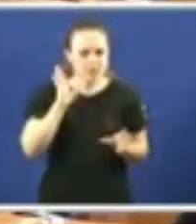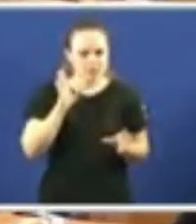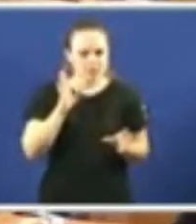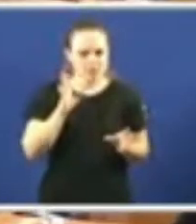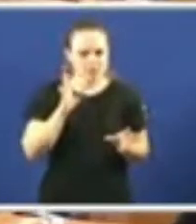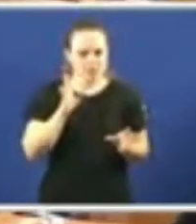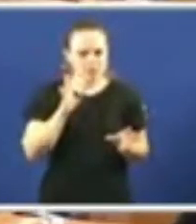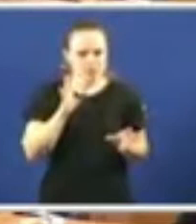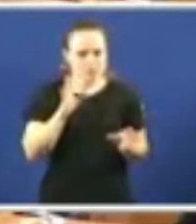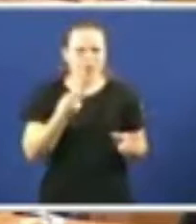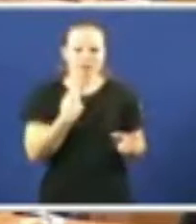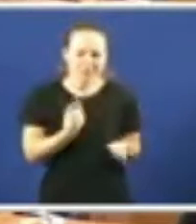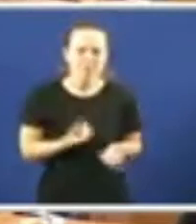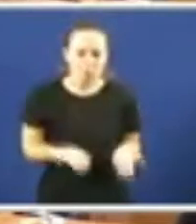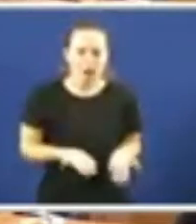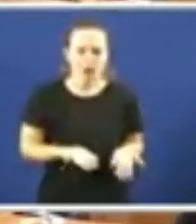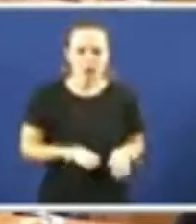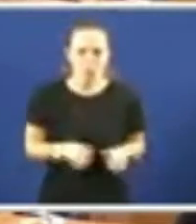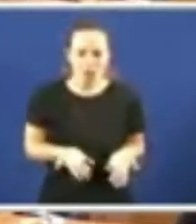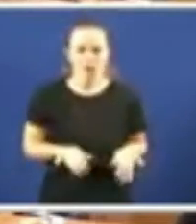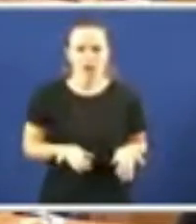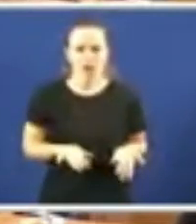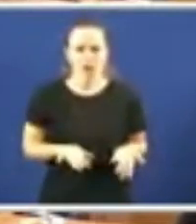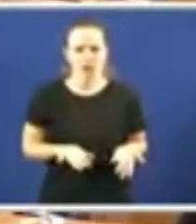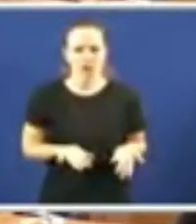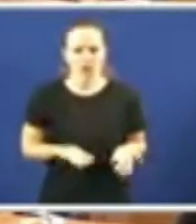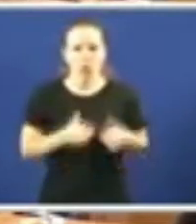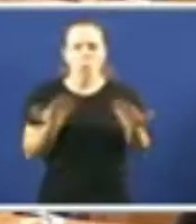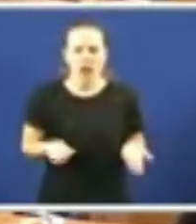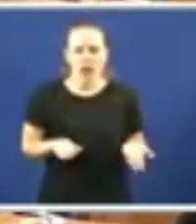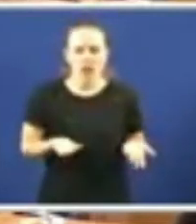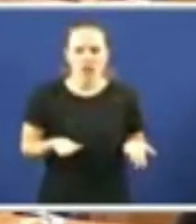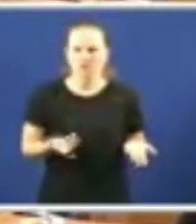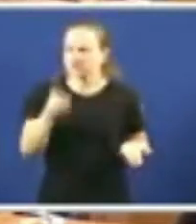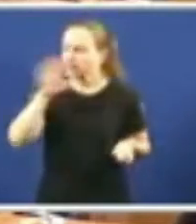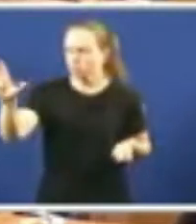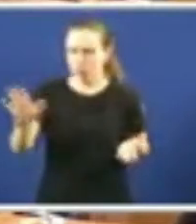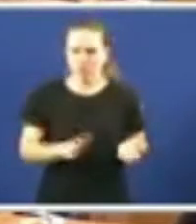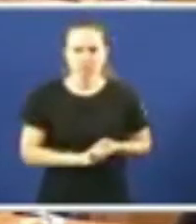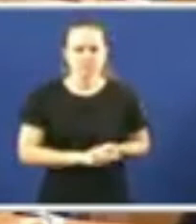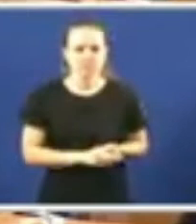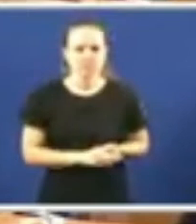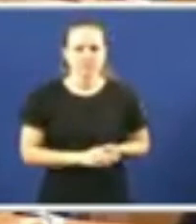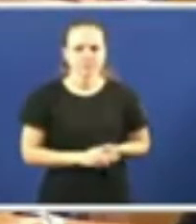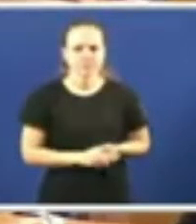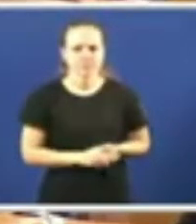si me permiten, pero dígame cuál es. Dígame cuál es. Dígame cuál es. No, silencio. Usted no está en el asunto, que lo sepa.